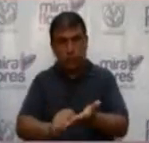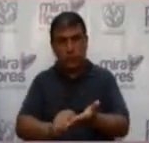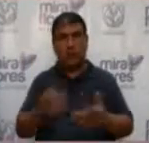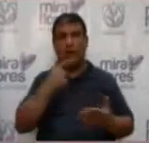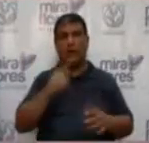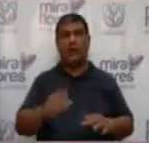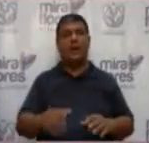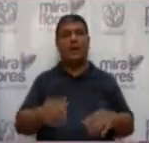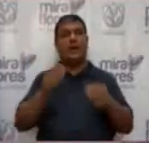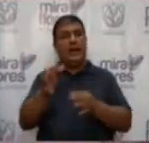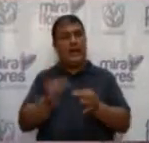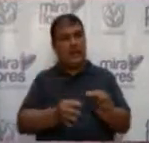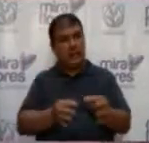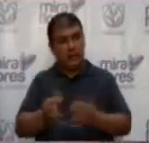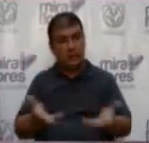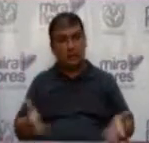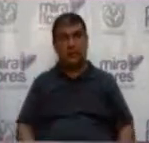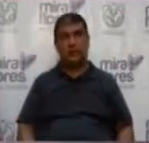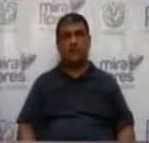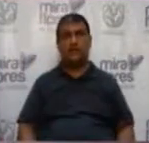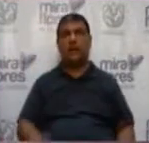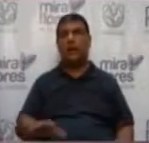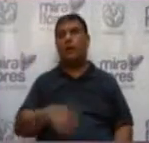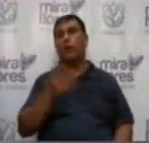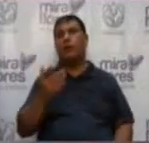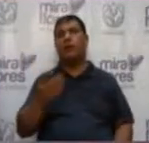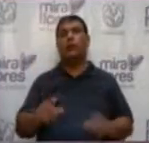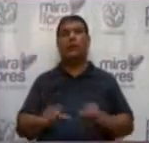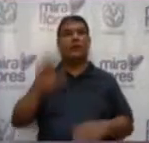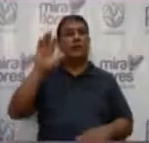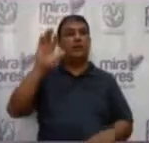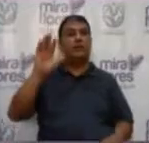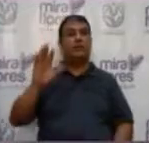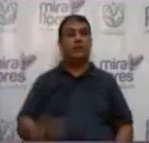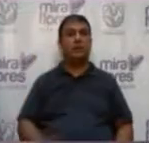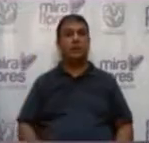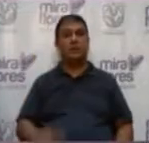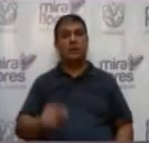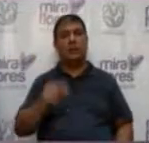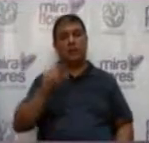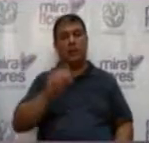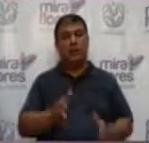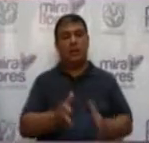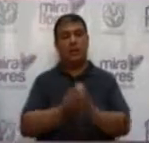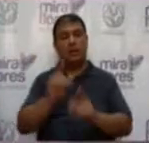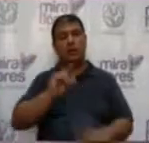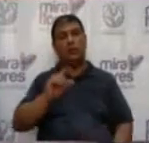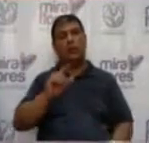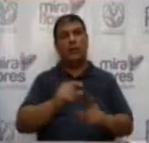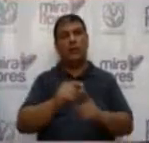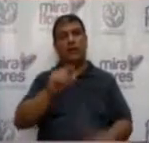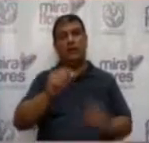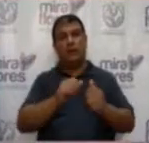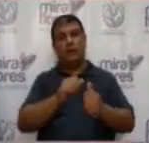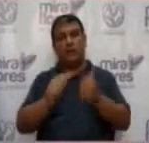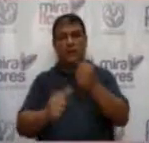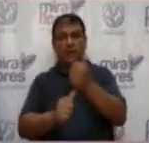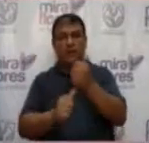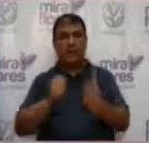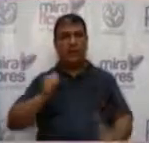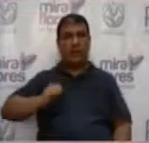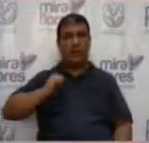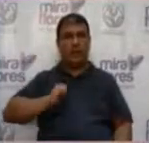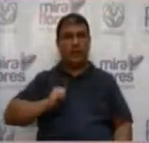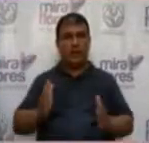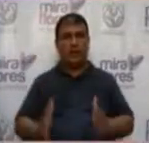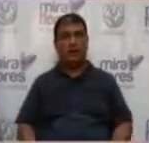de aquella expresión. ¿Alguna otra intervención? Ha pedido el uso de la palabra el señor teniente alcalde, le